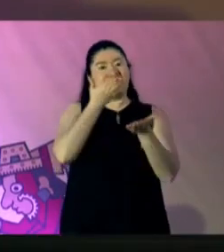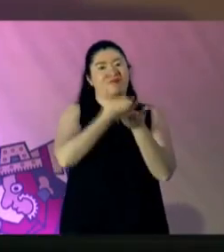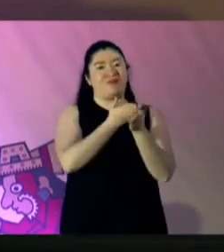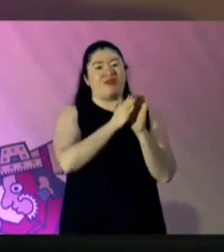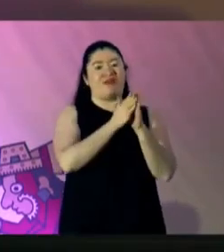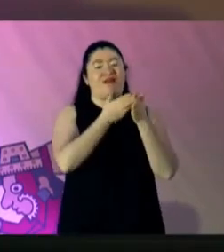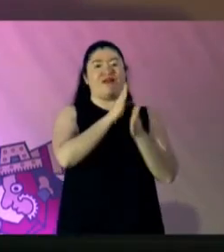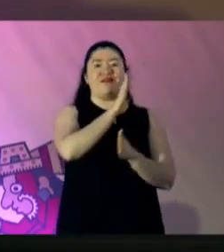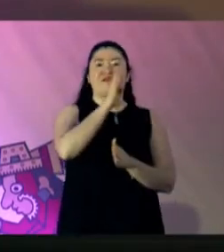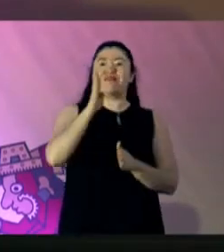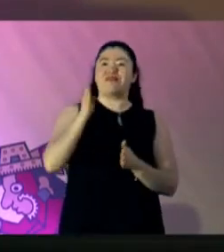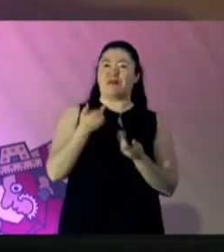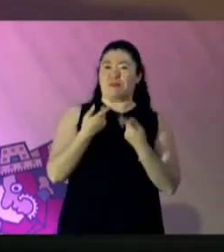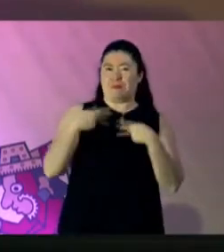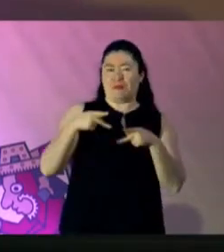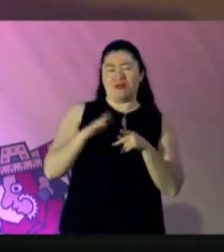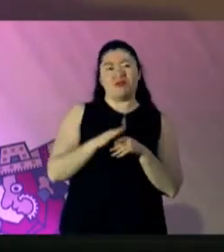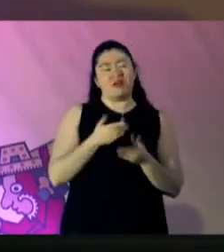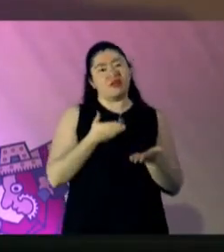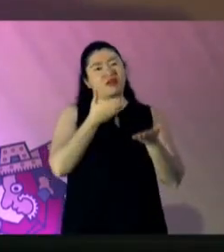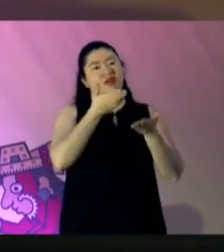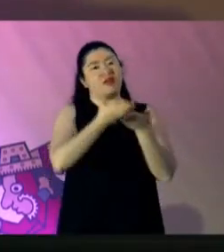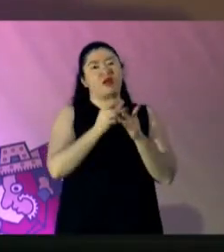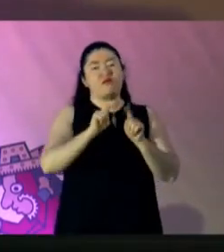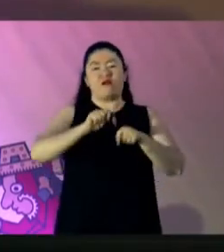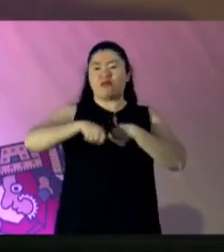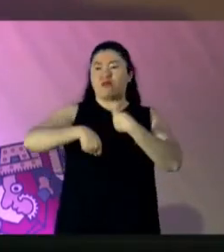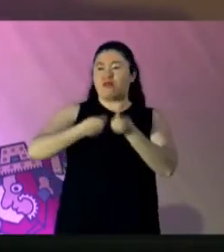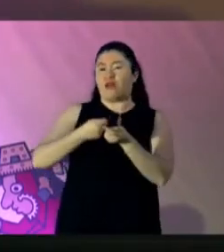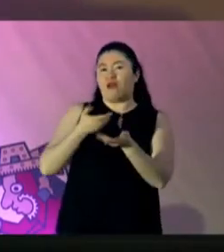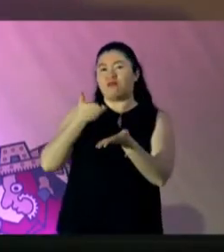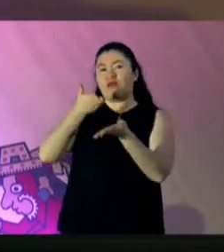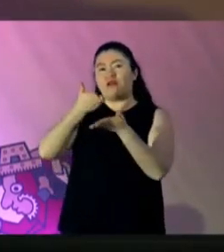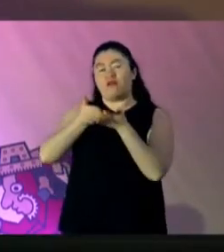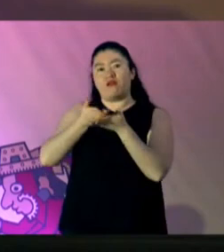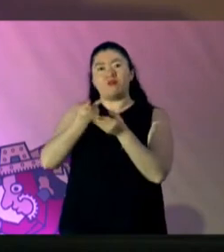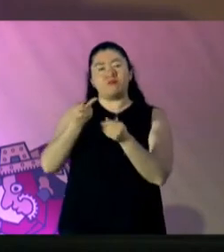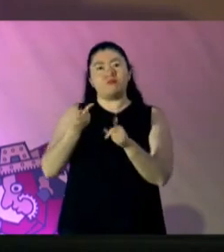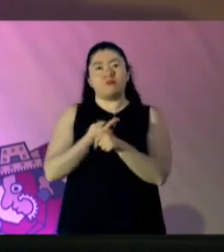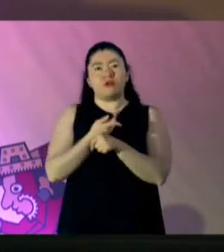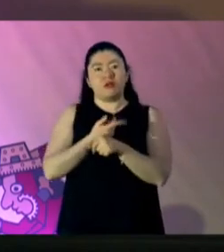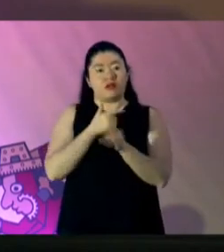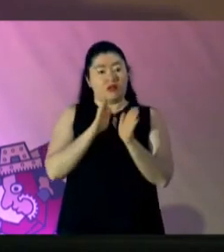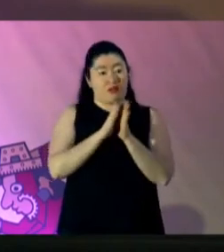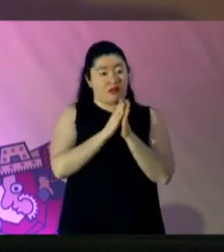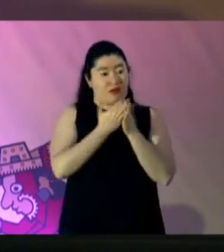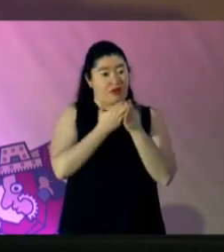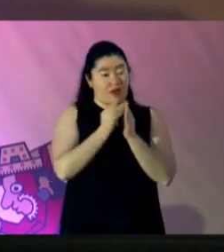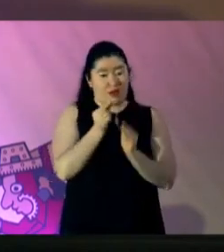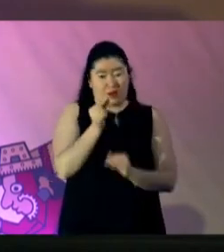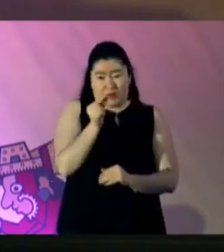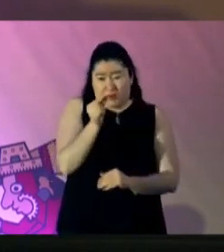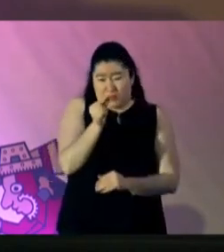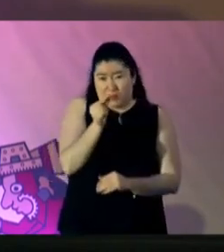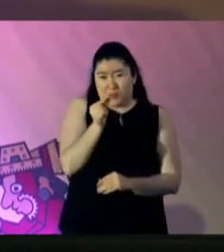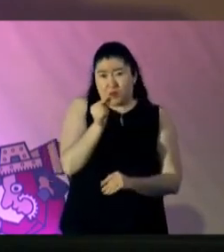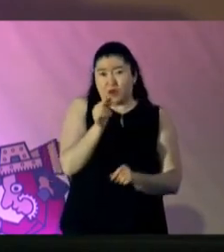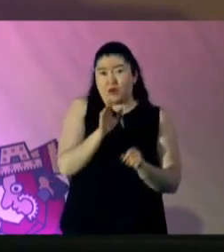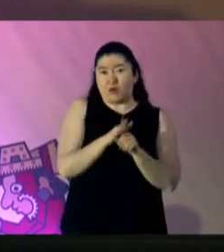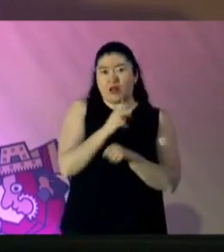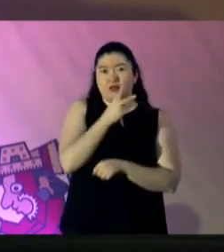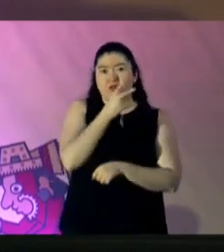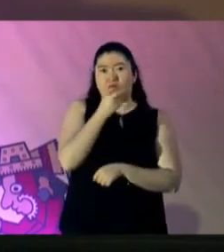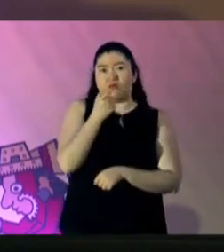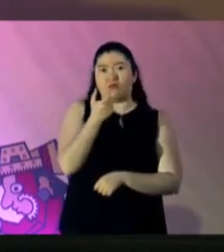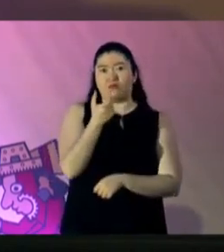librería entra a una tienda de autoservicio y la verdad es que los libros más delgadito no bajan de